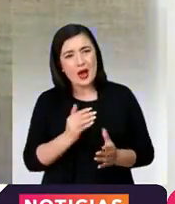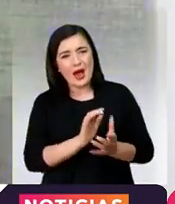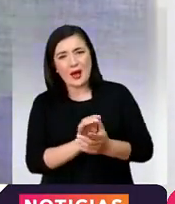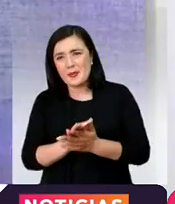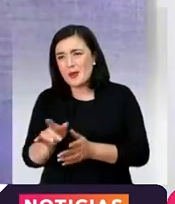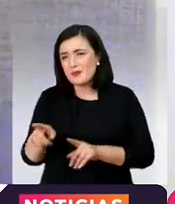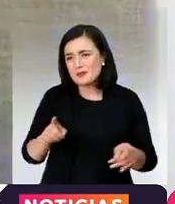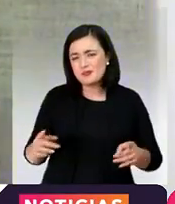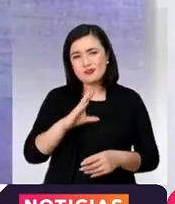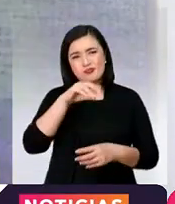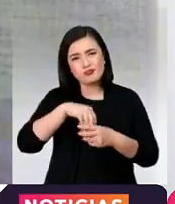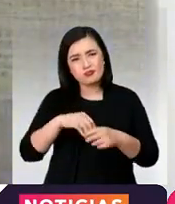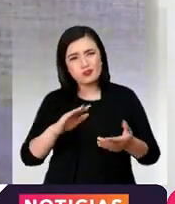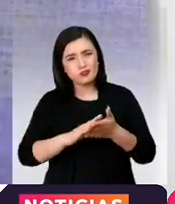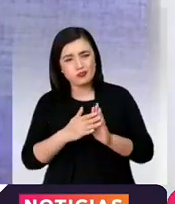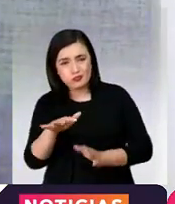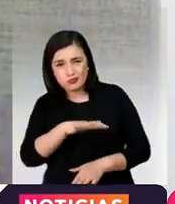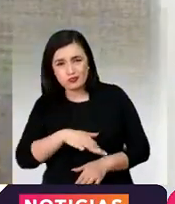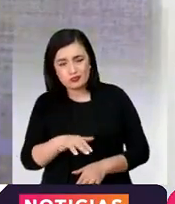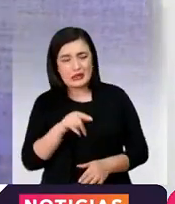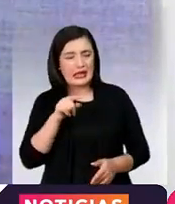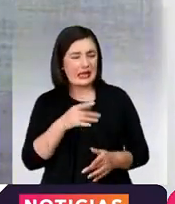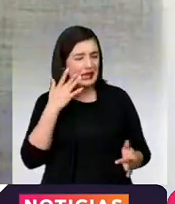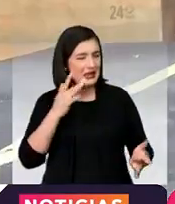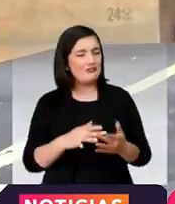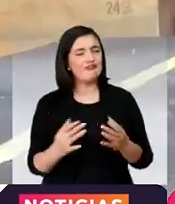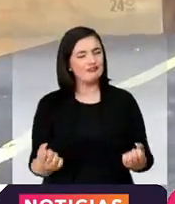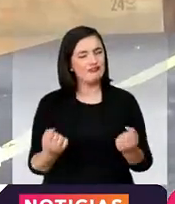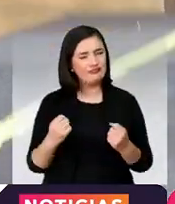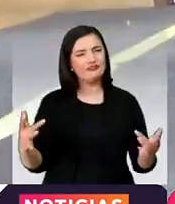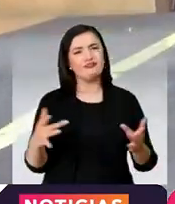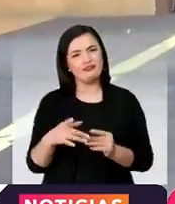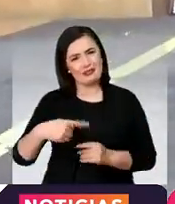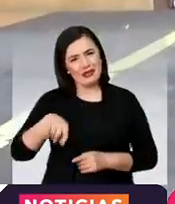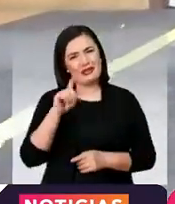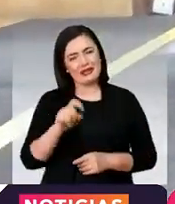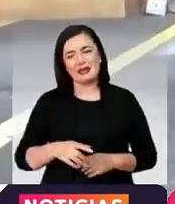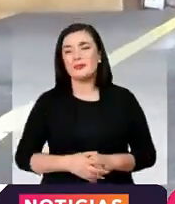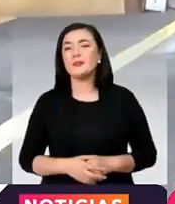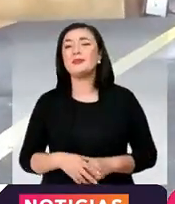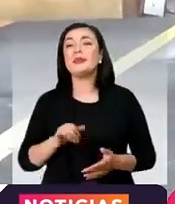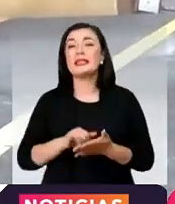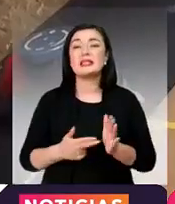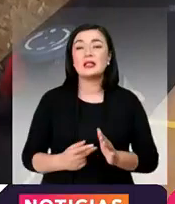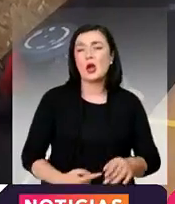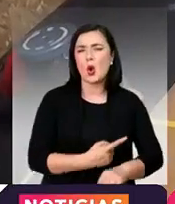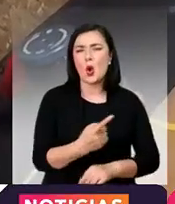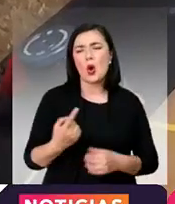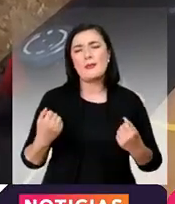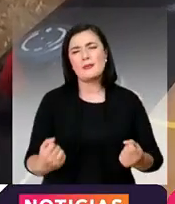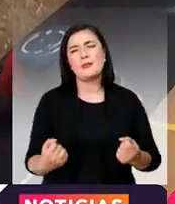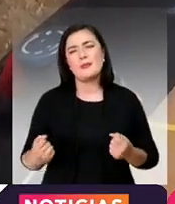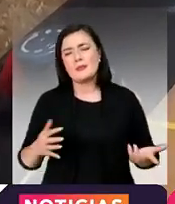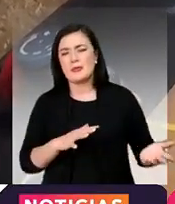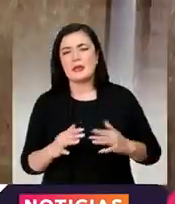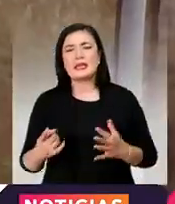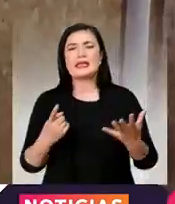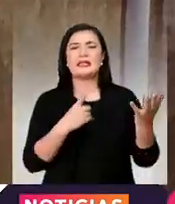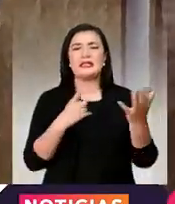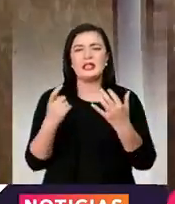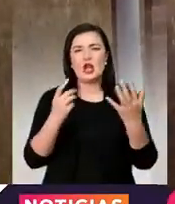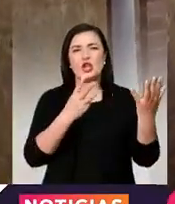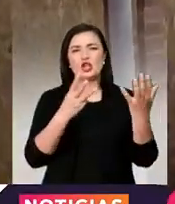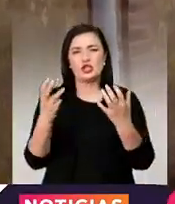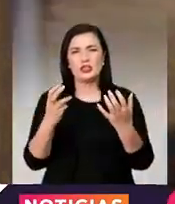de una comunidad, el CrossFit es la disciplina que debes practicar. En una sesión de una hora de CrossFit se queman entre 600 y 800